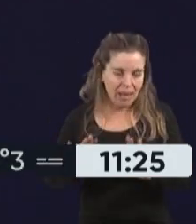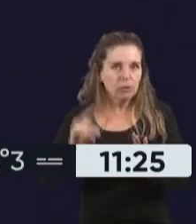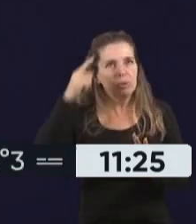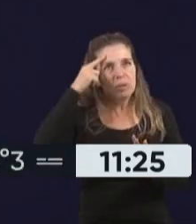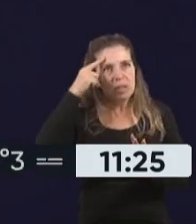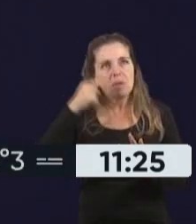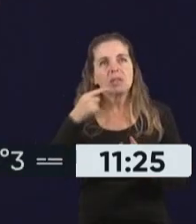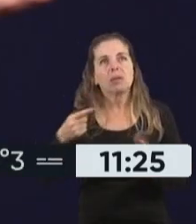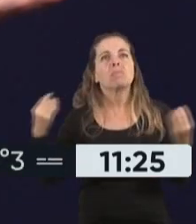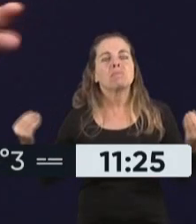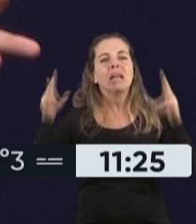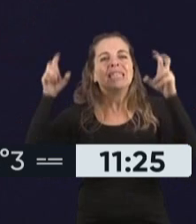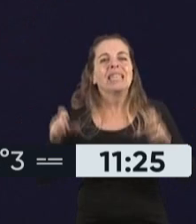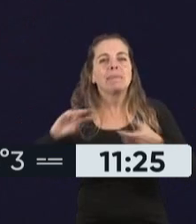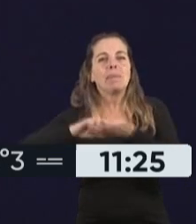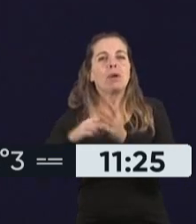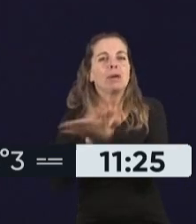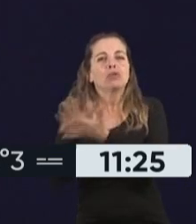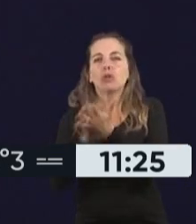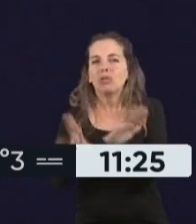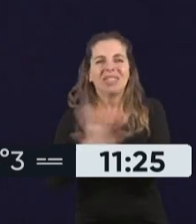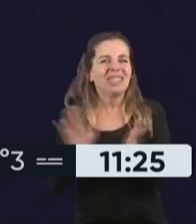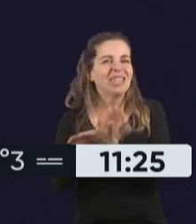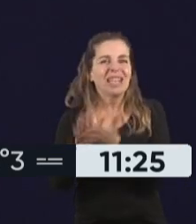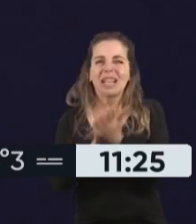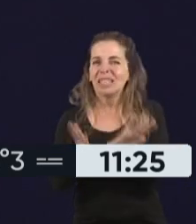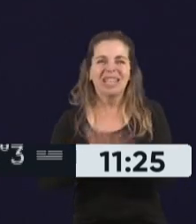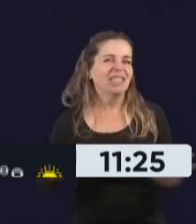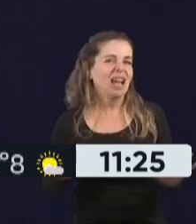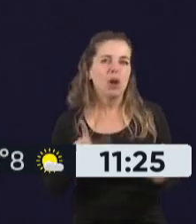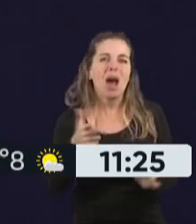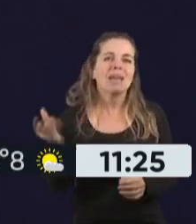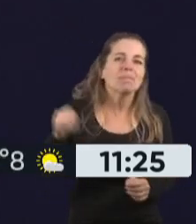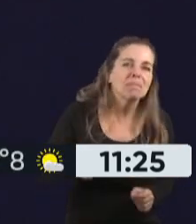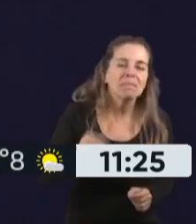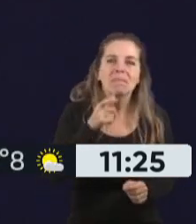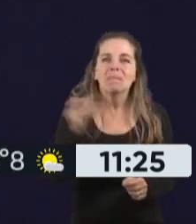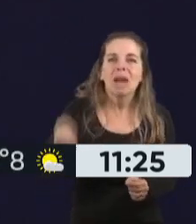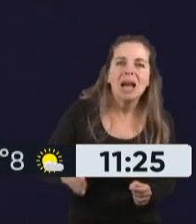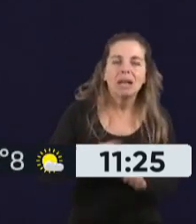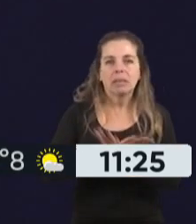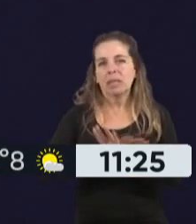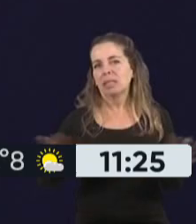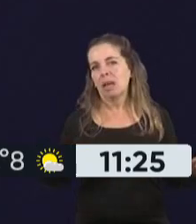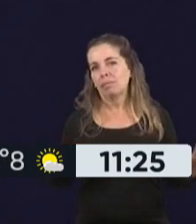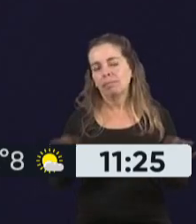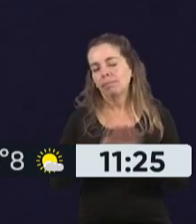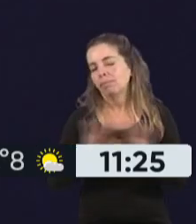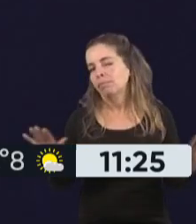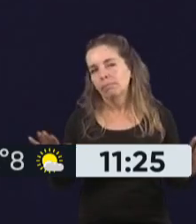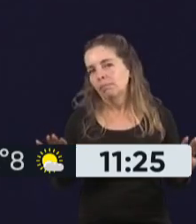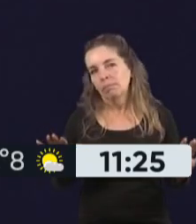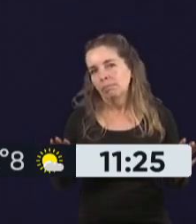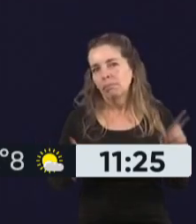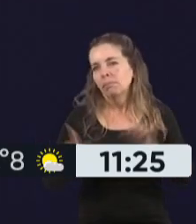discusión saldada es porque efectivamente se terminó, no hay mucho más por agregar. Toda la connotación adicional